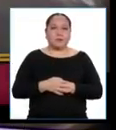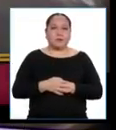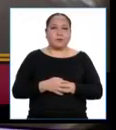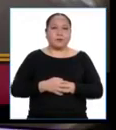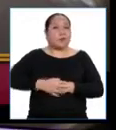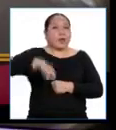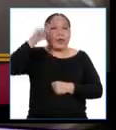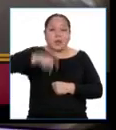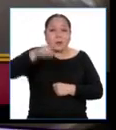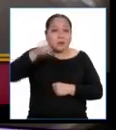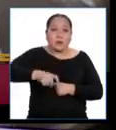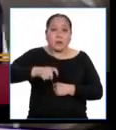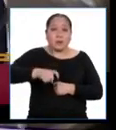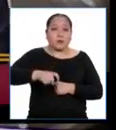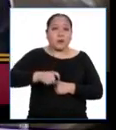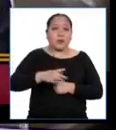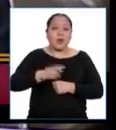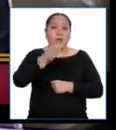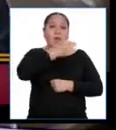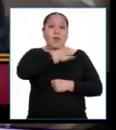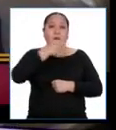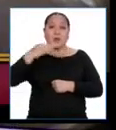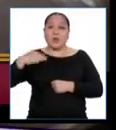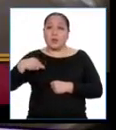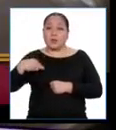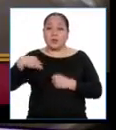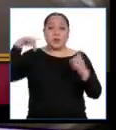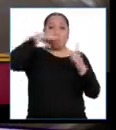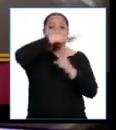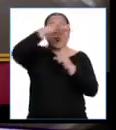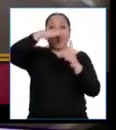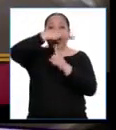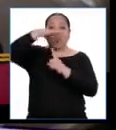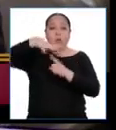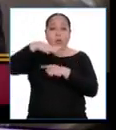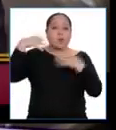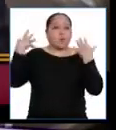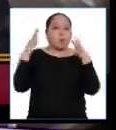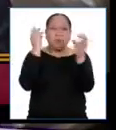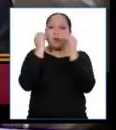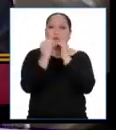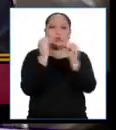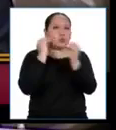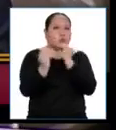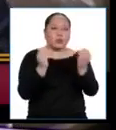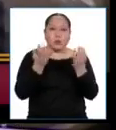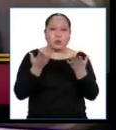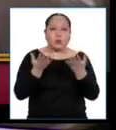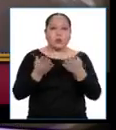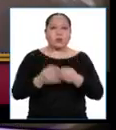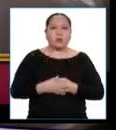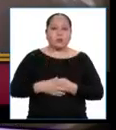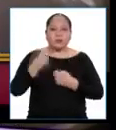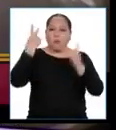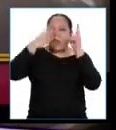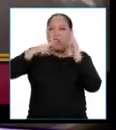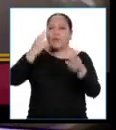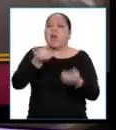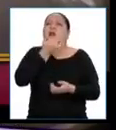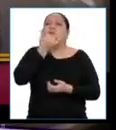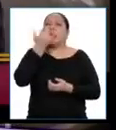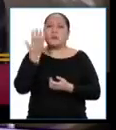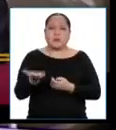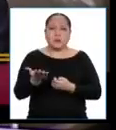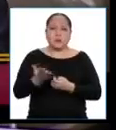Es necesario que el ministro del Ambiente tome acciones para ver lo que está